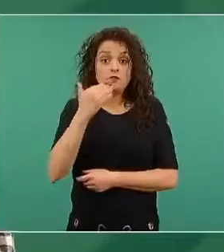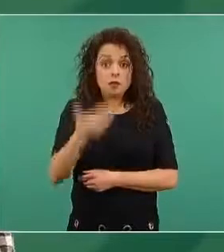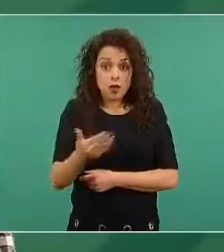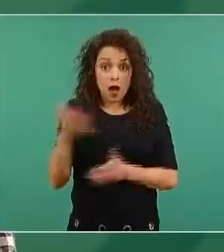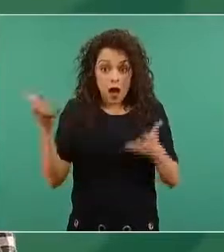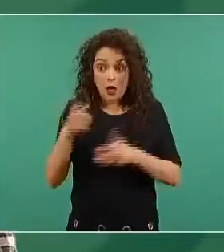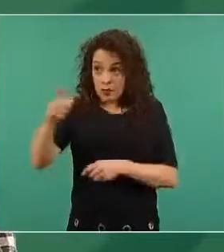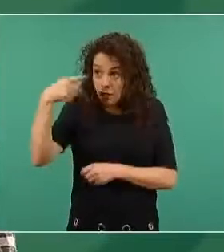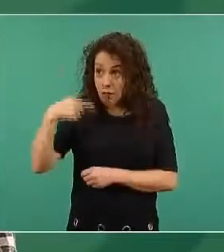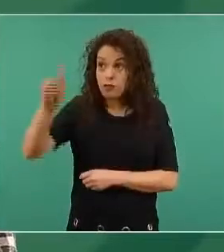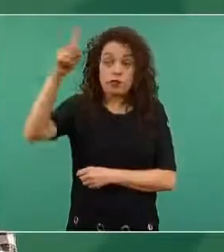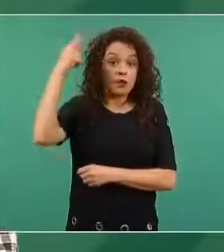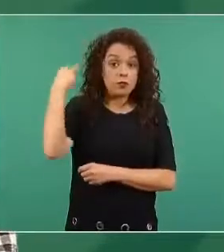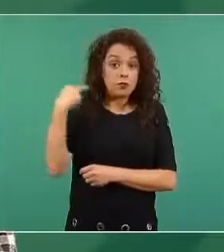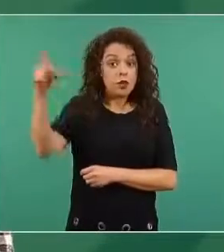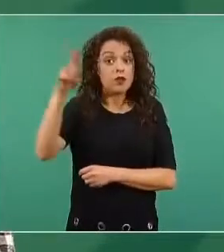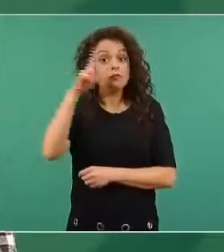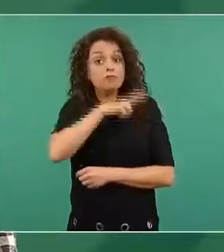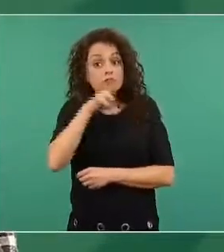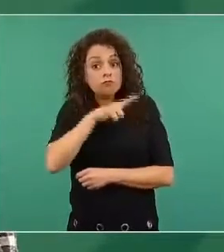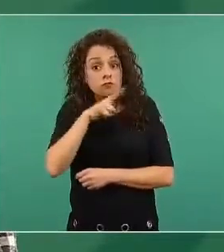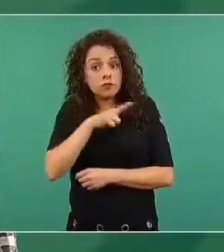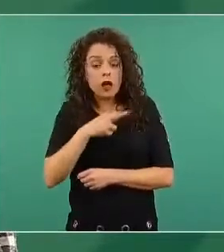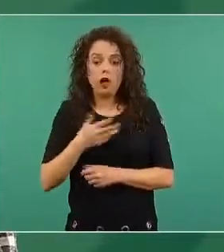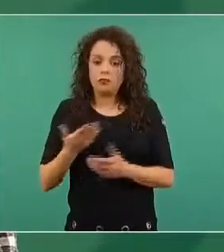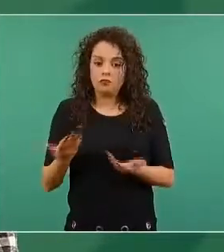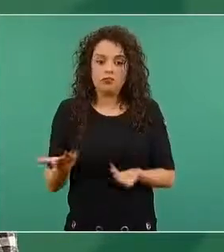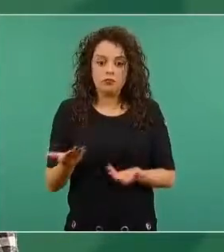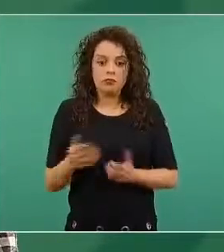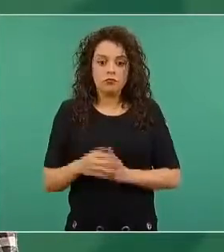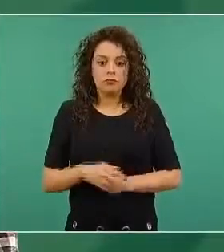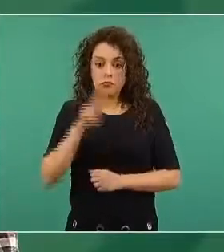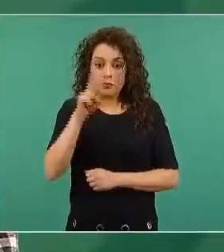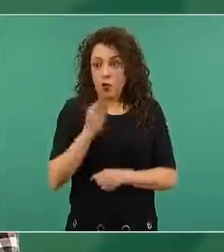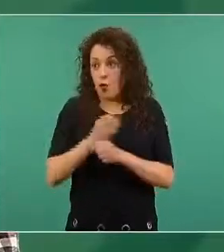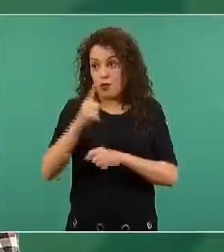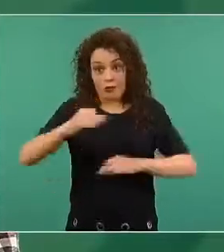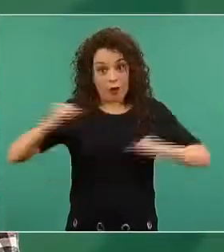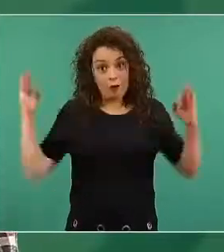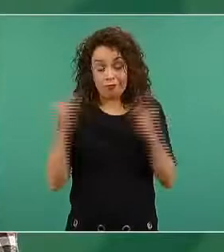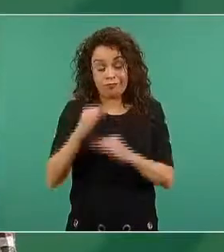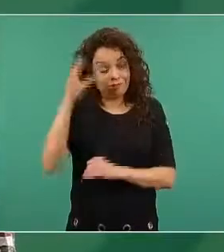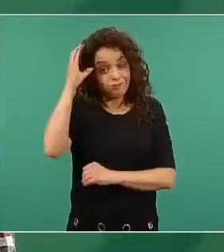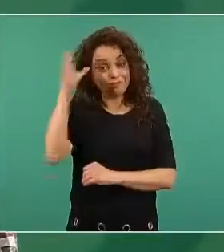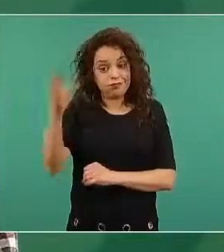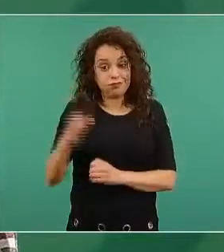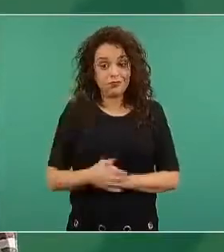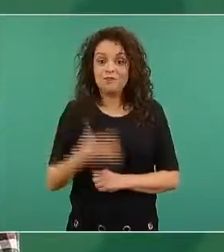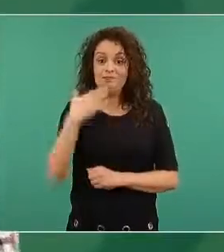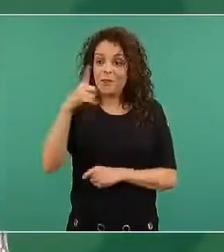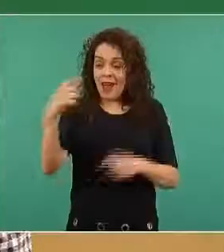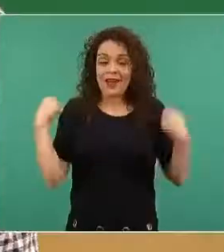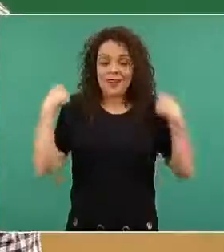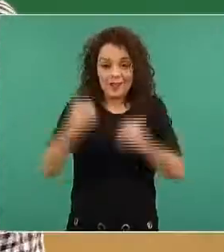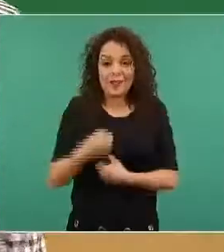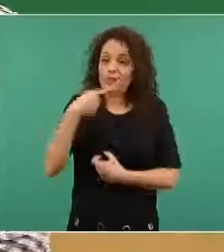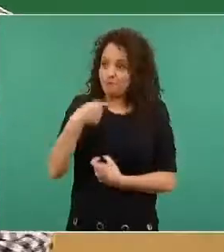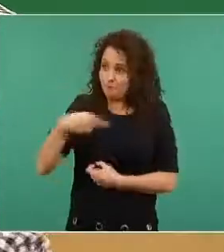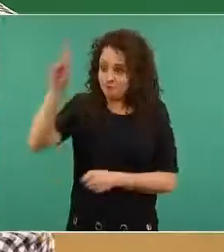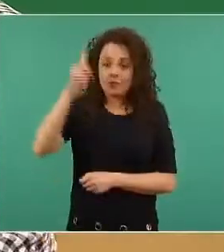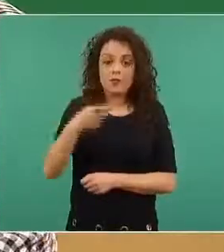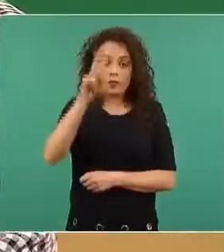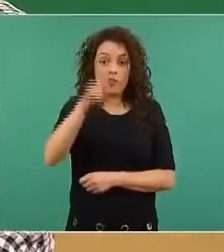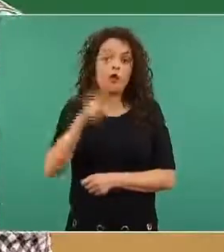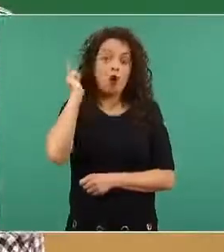él viaja a Rusia en este momento, que hace un frío tremendo, solo que vaya bien abrigado, pero desde luego le